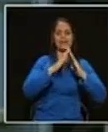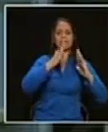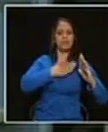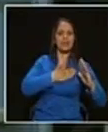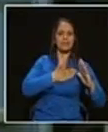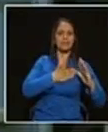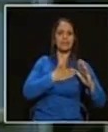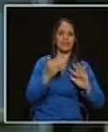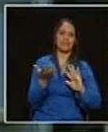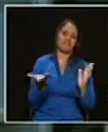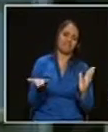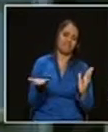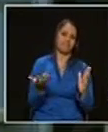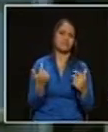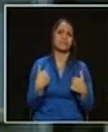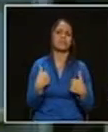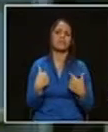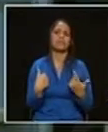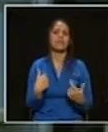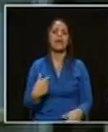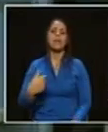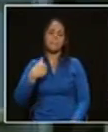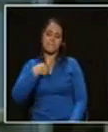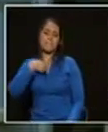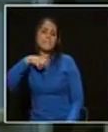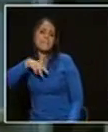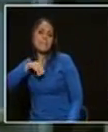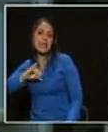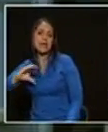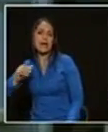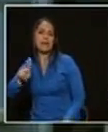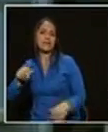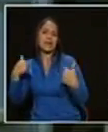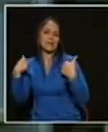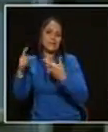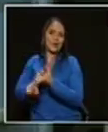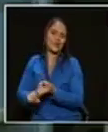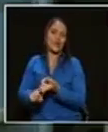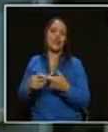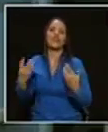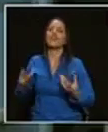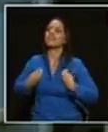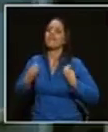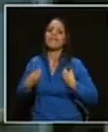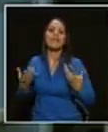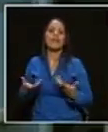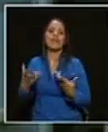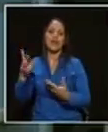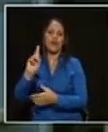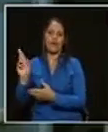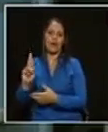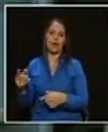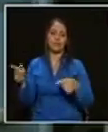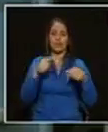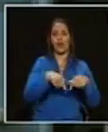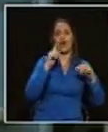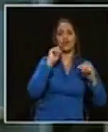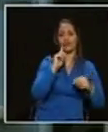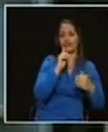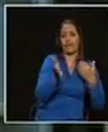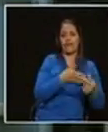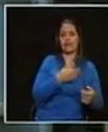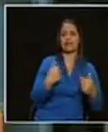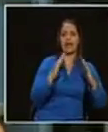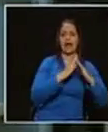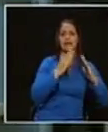¿cierto? Y yo puedo decir mi casa está ubicada en el barrio Robledo, entonces ellos dicen